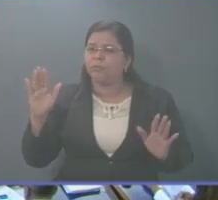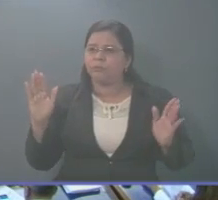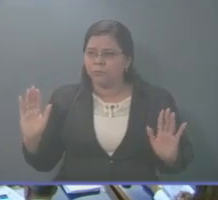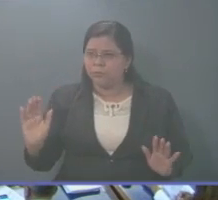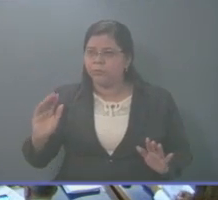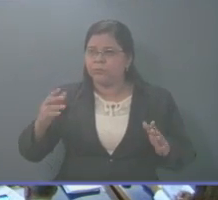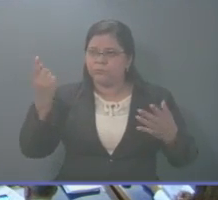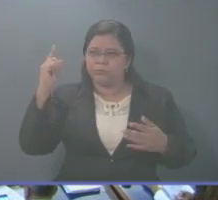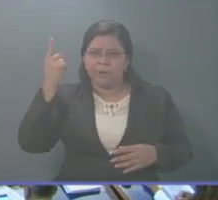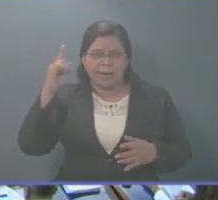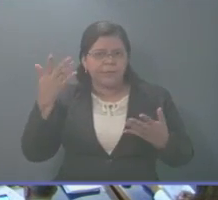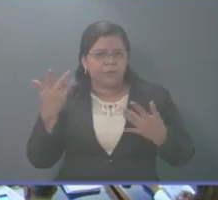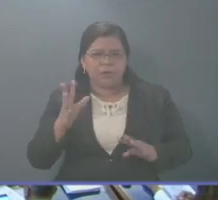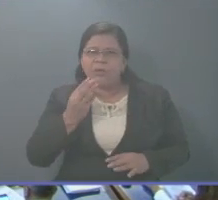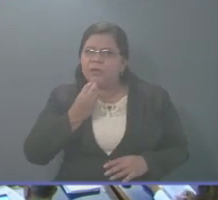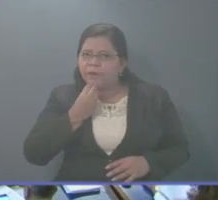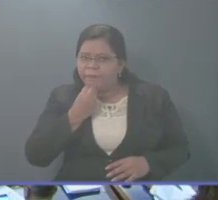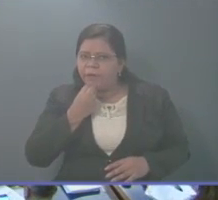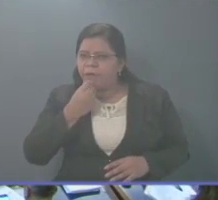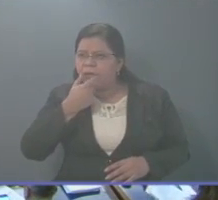están pensionados.